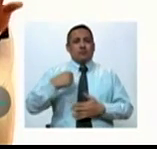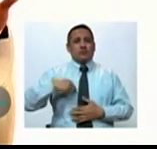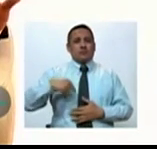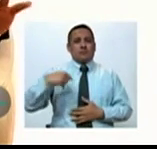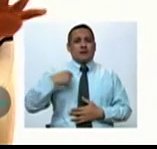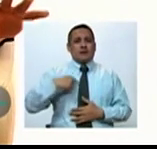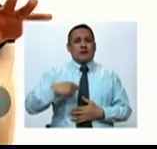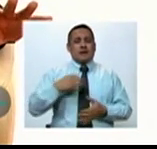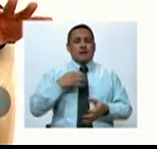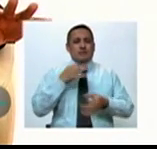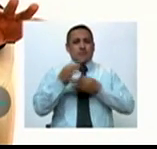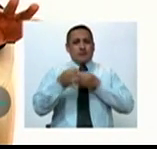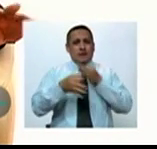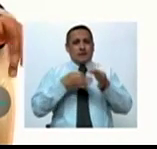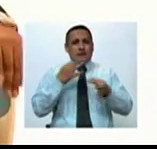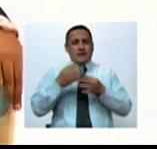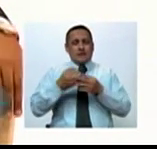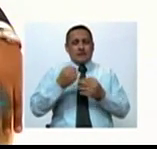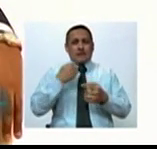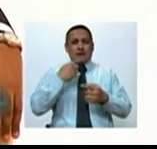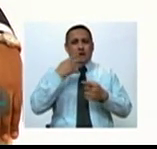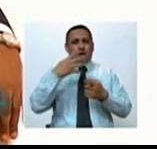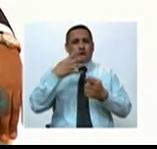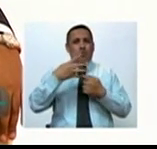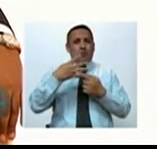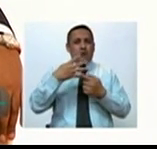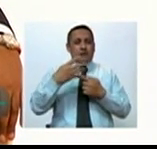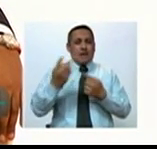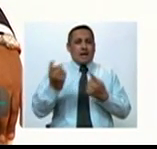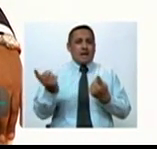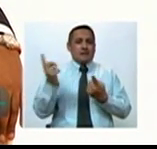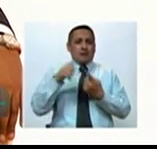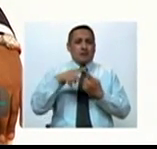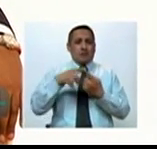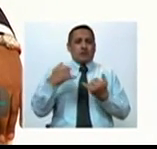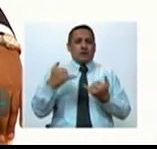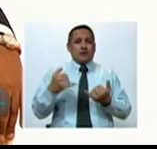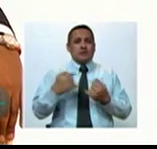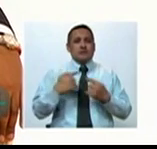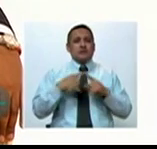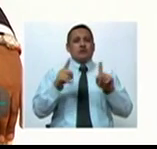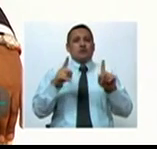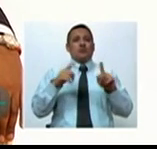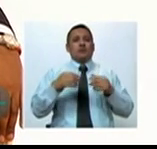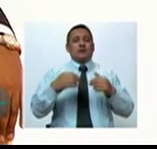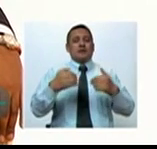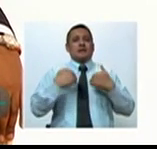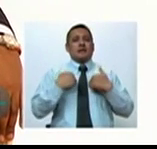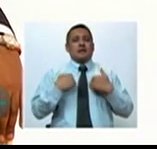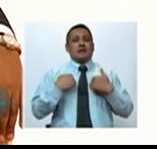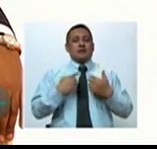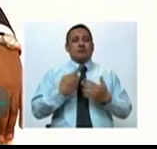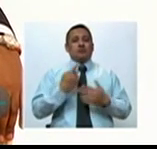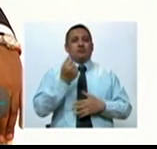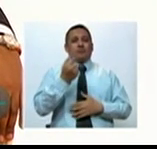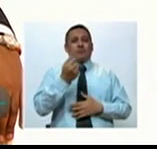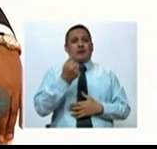así, de cuarta categoría por ahora. Correcto. Sino que provenían,